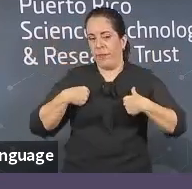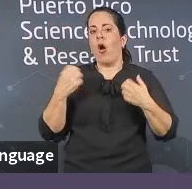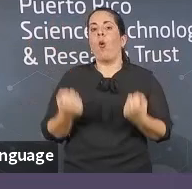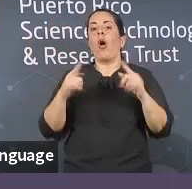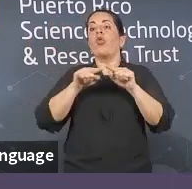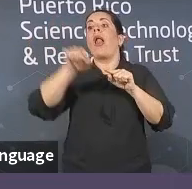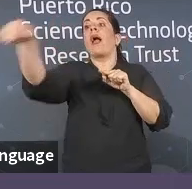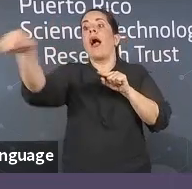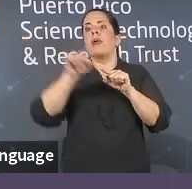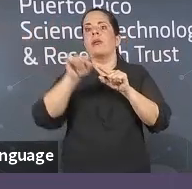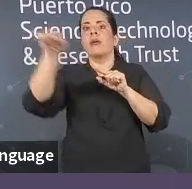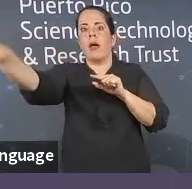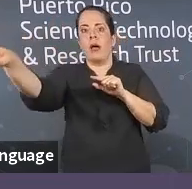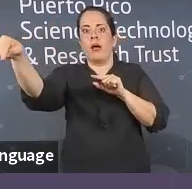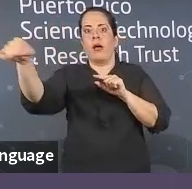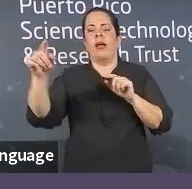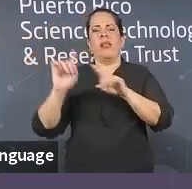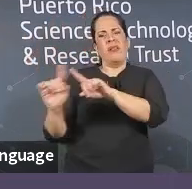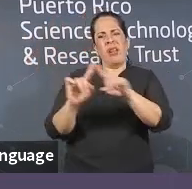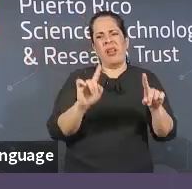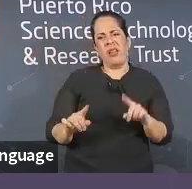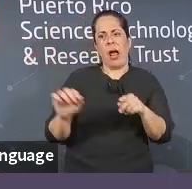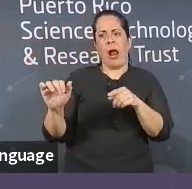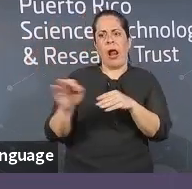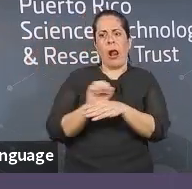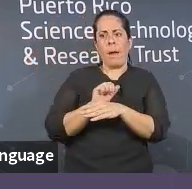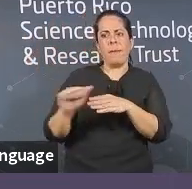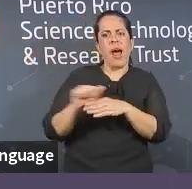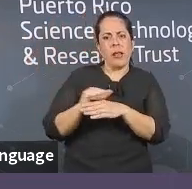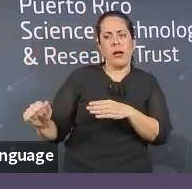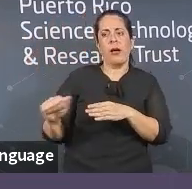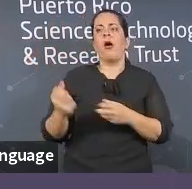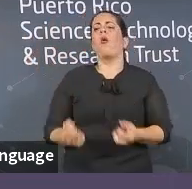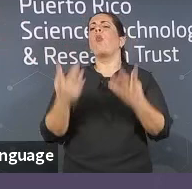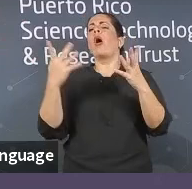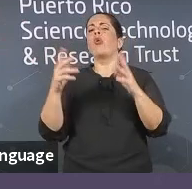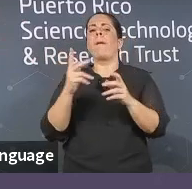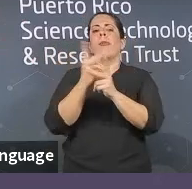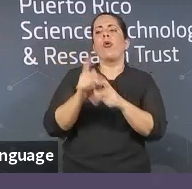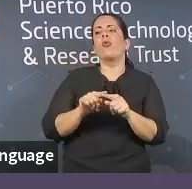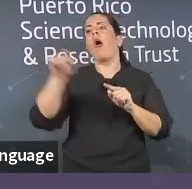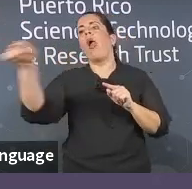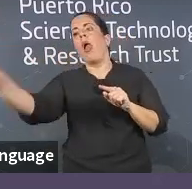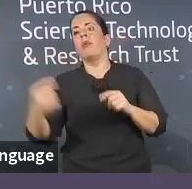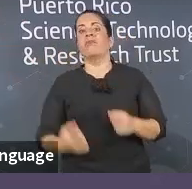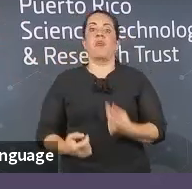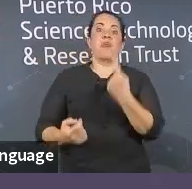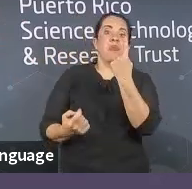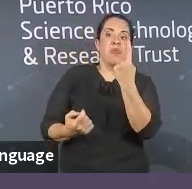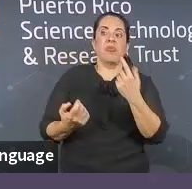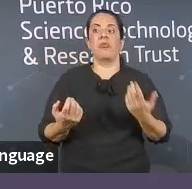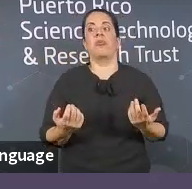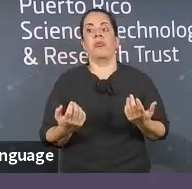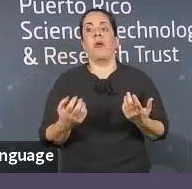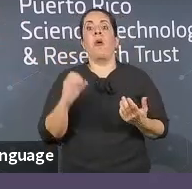Se hacen un par de aplicaciones cuánto alcanza ese producto, ya sea uno el producto, ya sea si